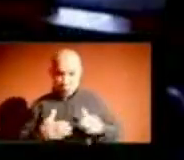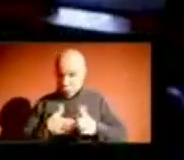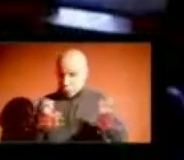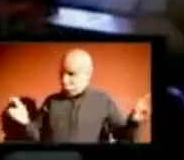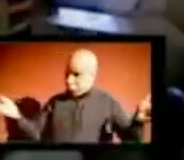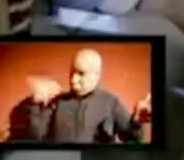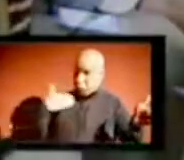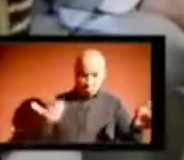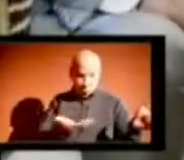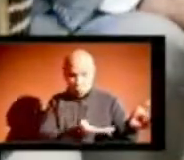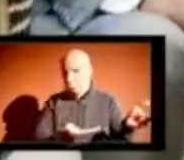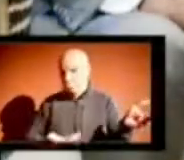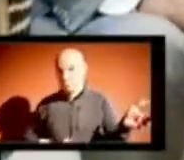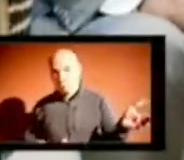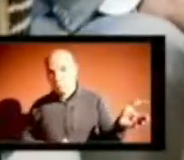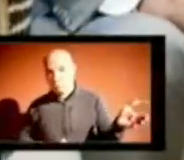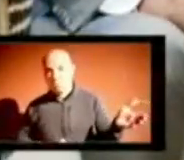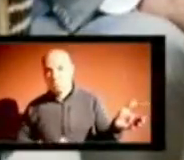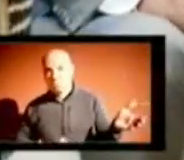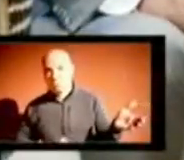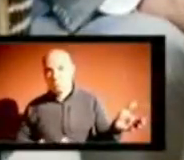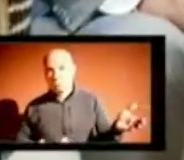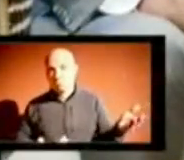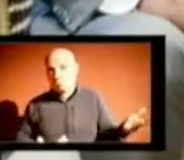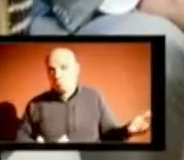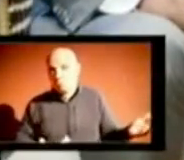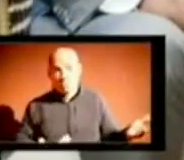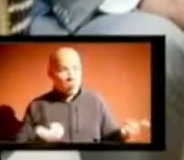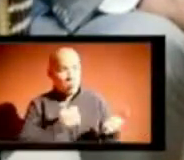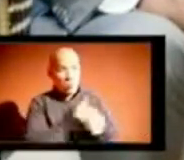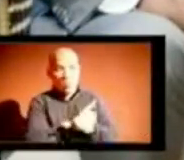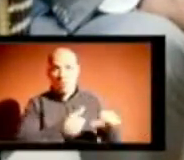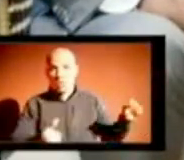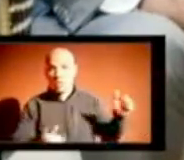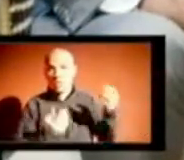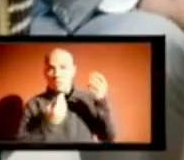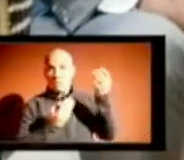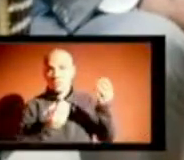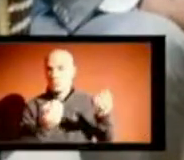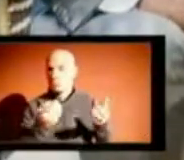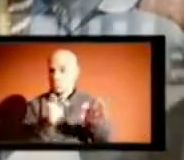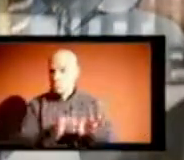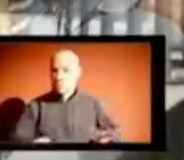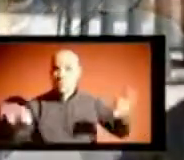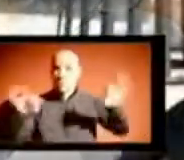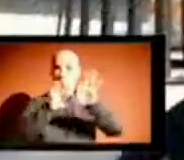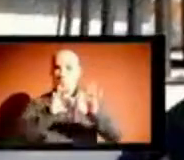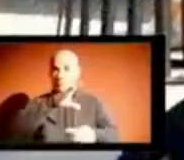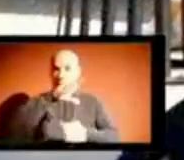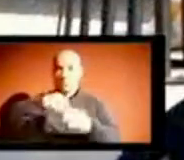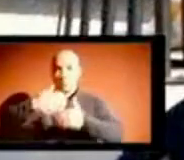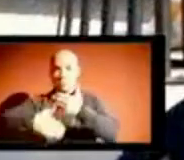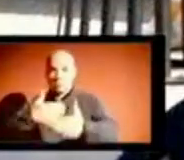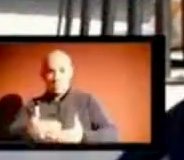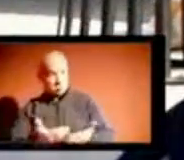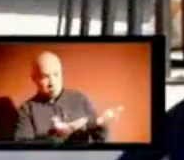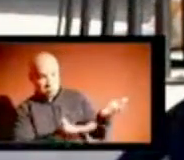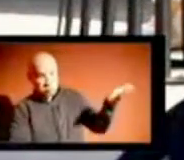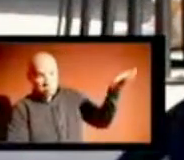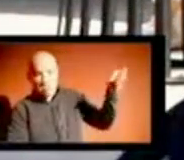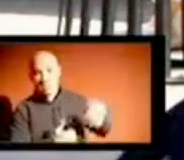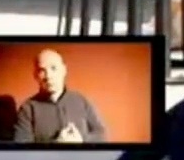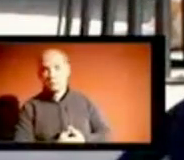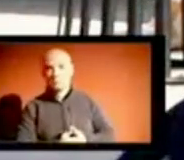para cumplir con la ley y suministrar cualquier información que sea pertinente como parte de estos procesos.